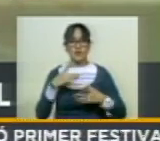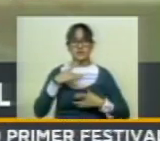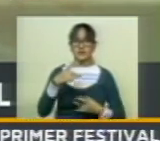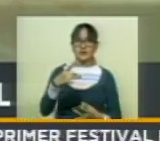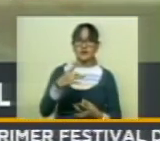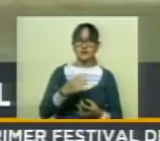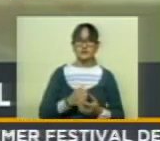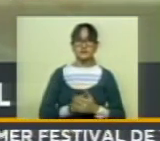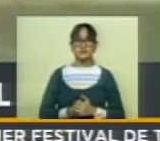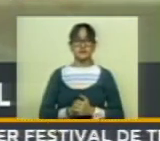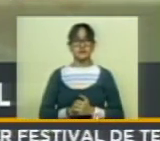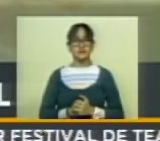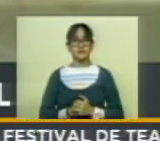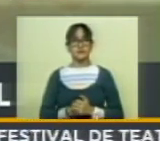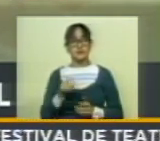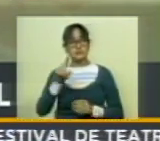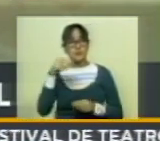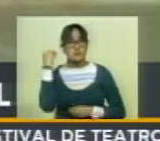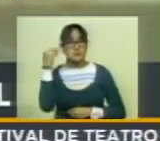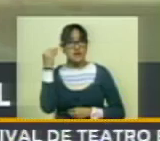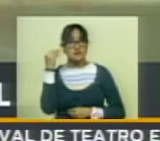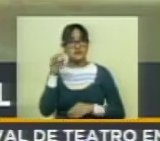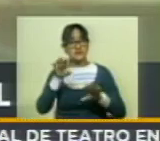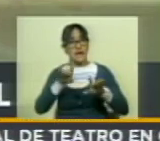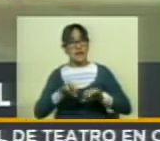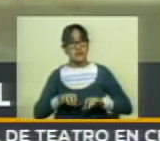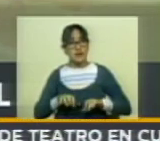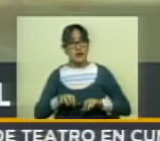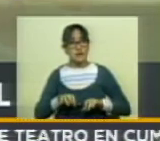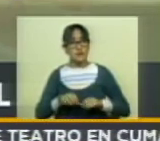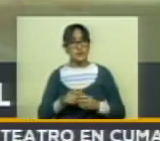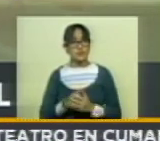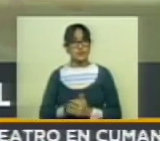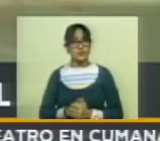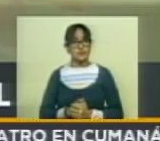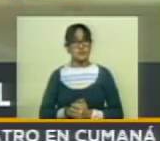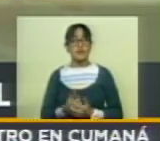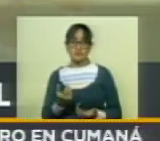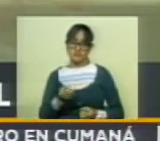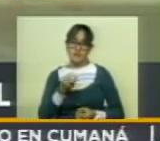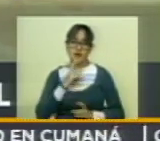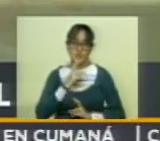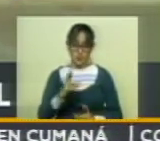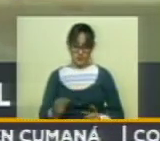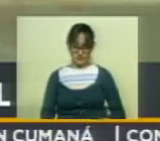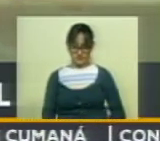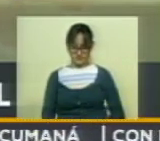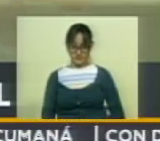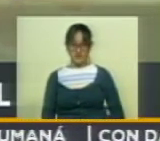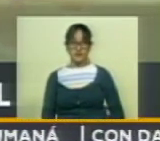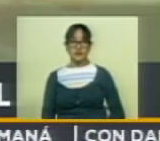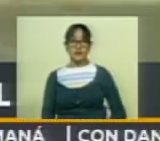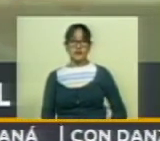intereses, a lo que considere el secretario general, da su respuesta.